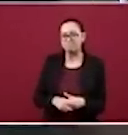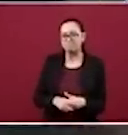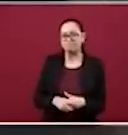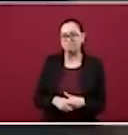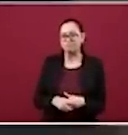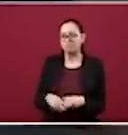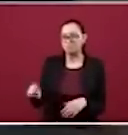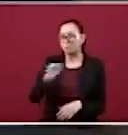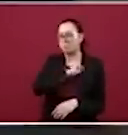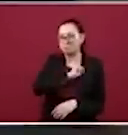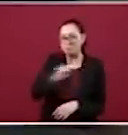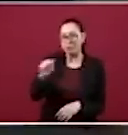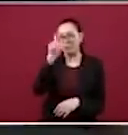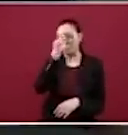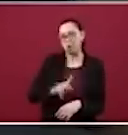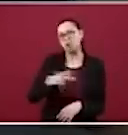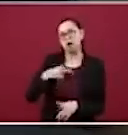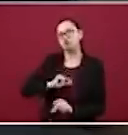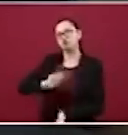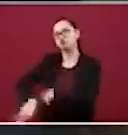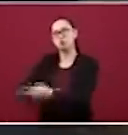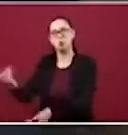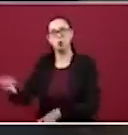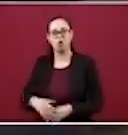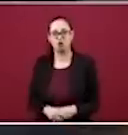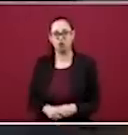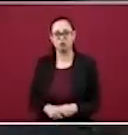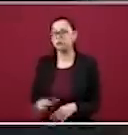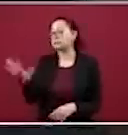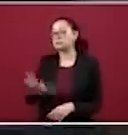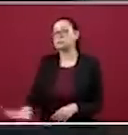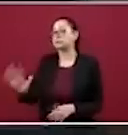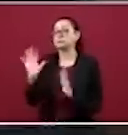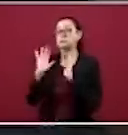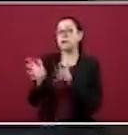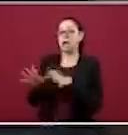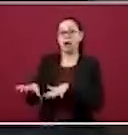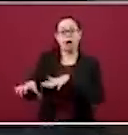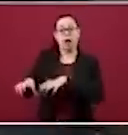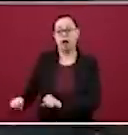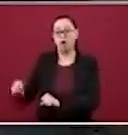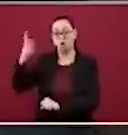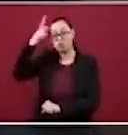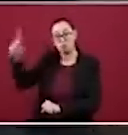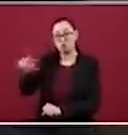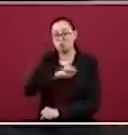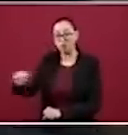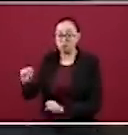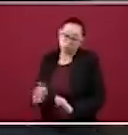mucha delincuencia o son territorios dominados por la delincuencia.